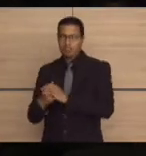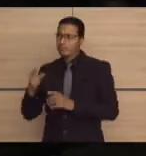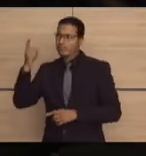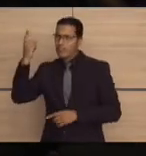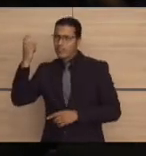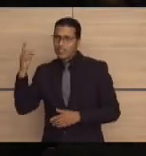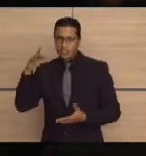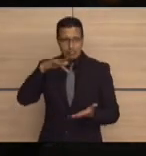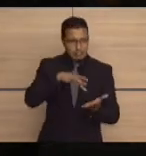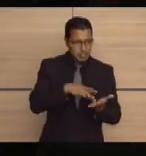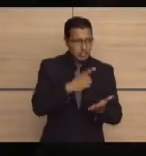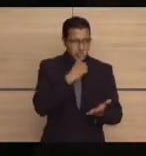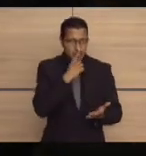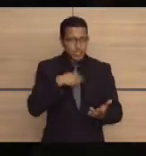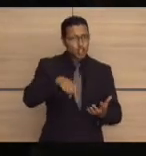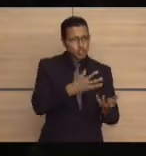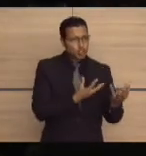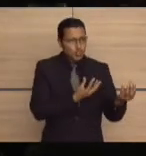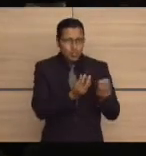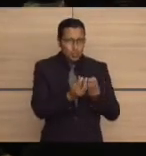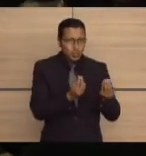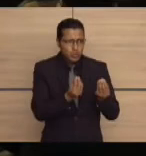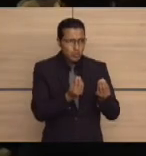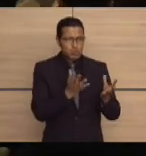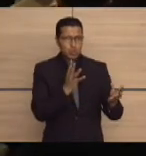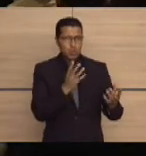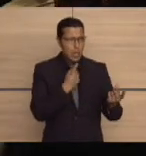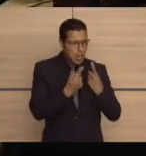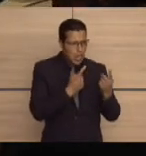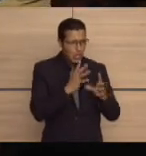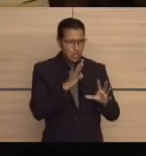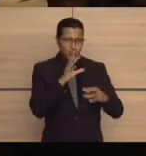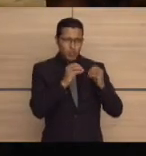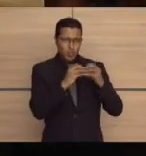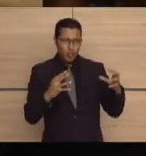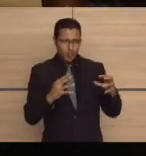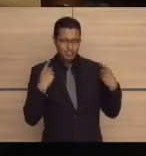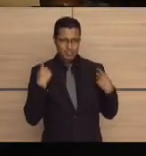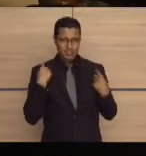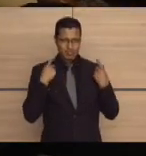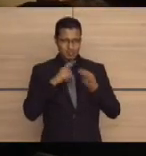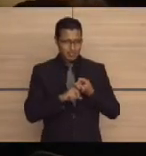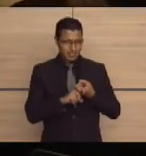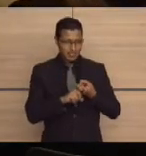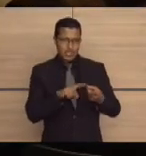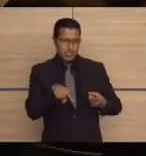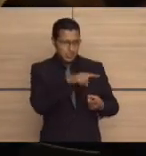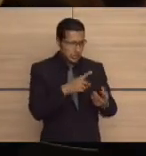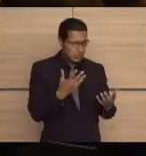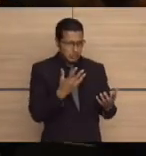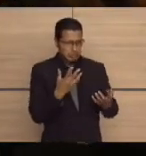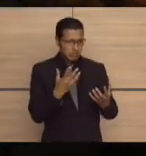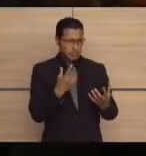dentro, cuando teníamos que hablar nosotros y no los códigos españoles, nosotros no acabábamos de sentir que éramos